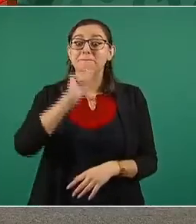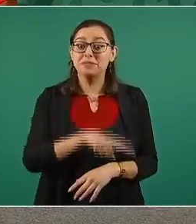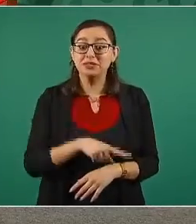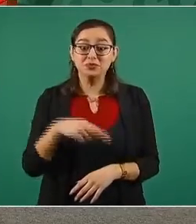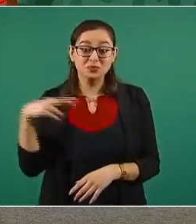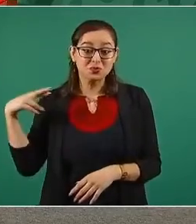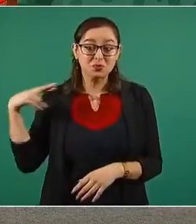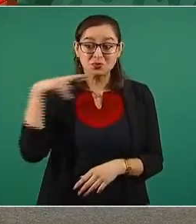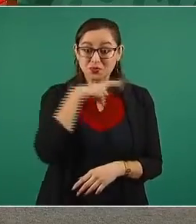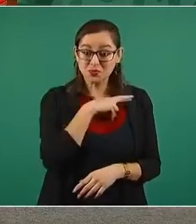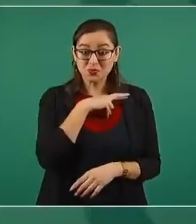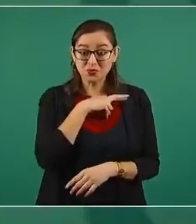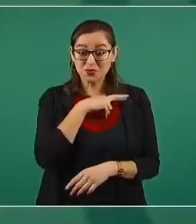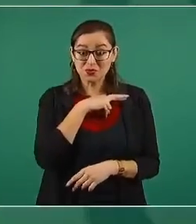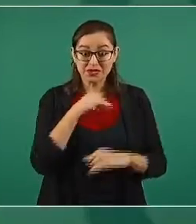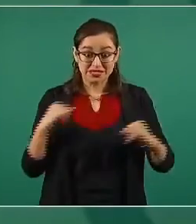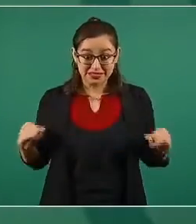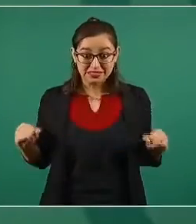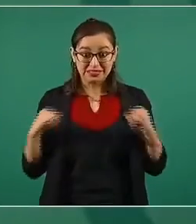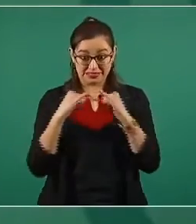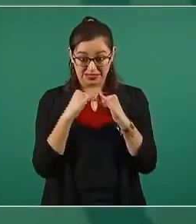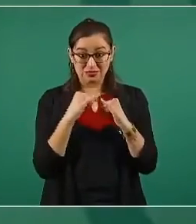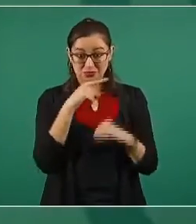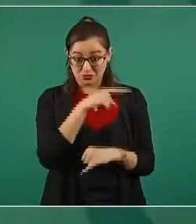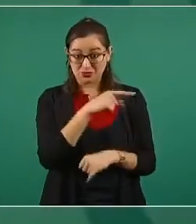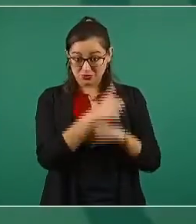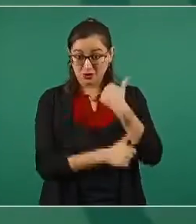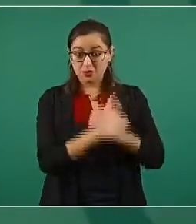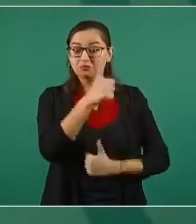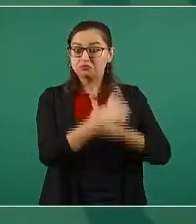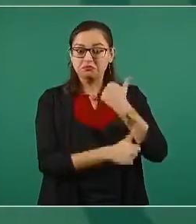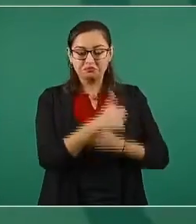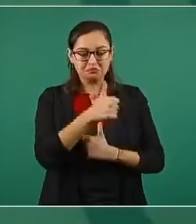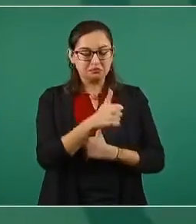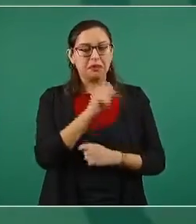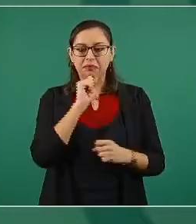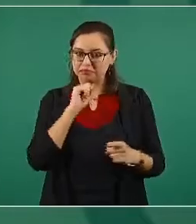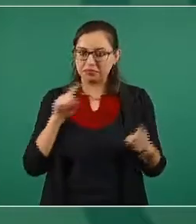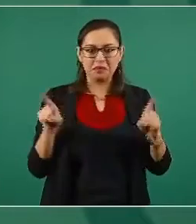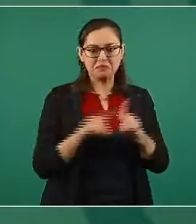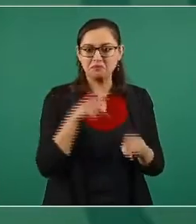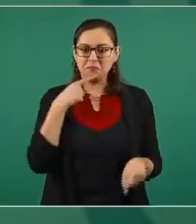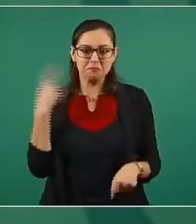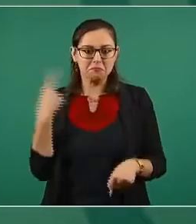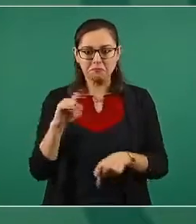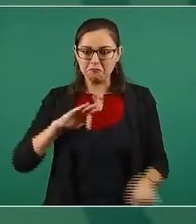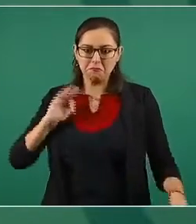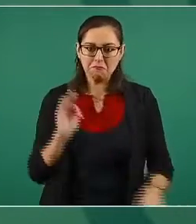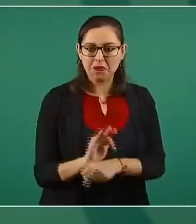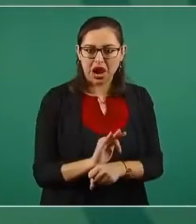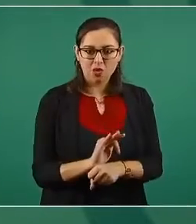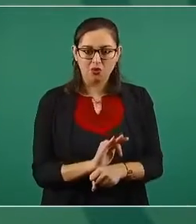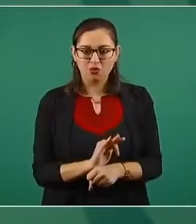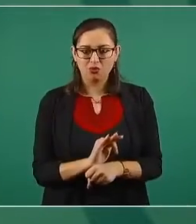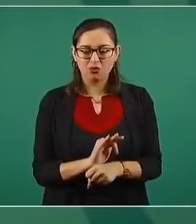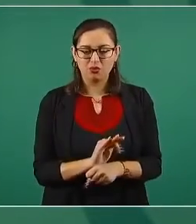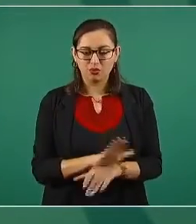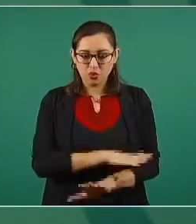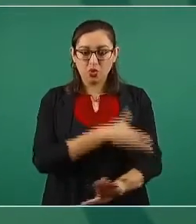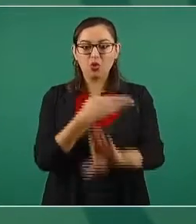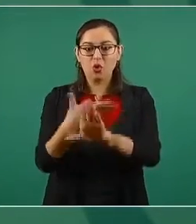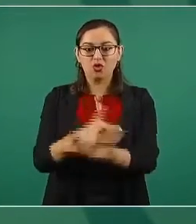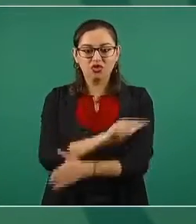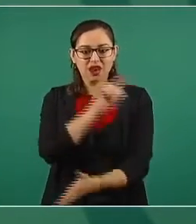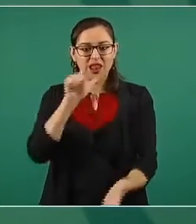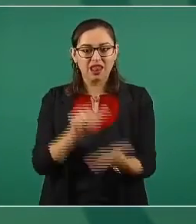este Instituto de la Competencia también presentó un amparo en contra de la